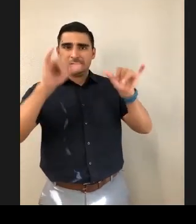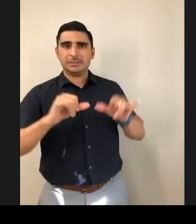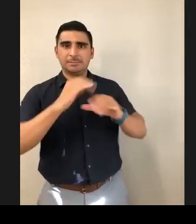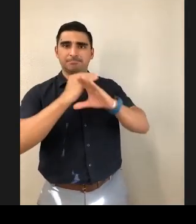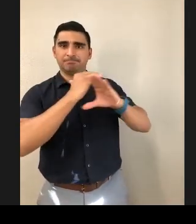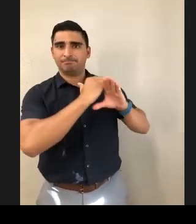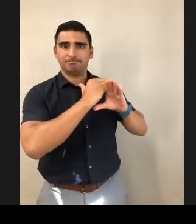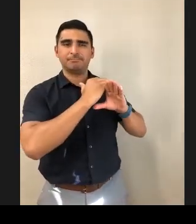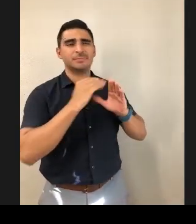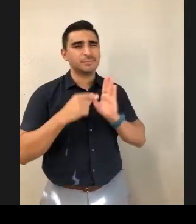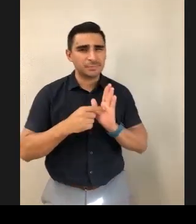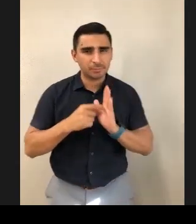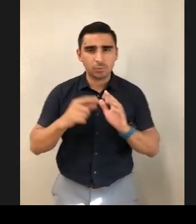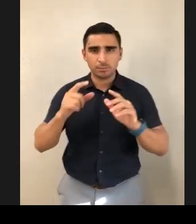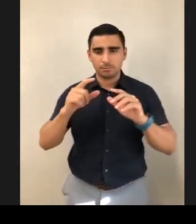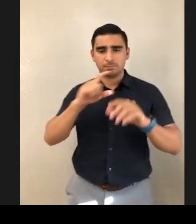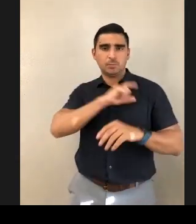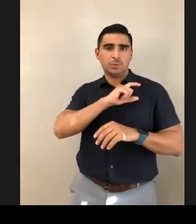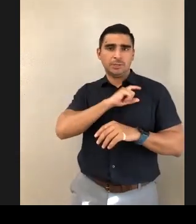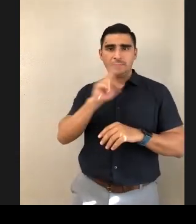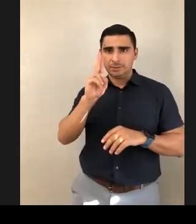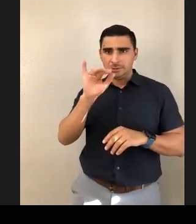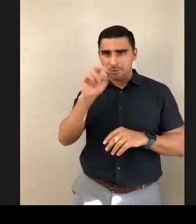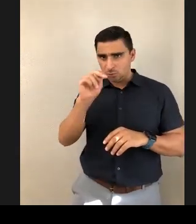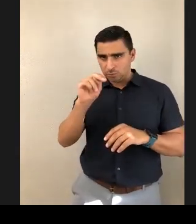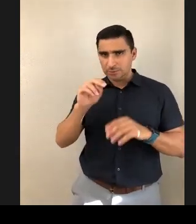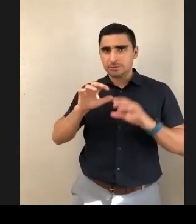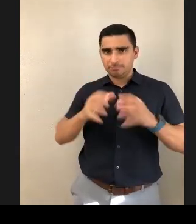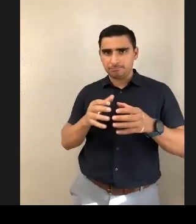maneras que pueden afectar